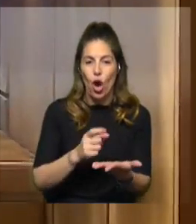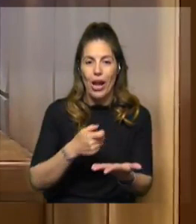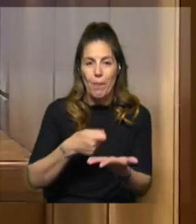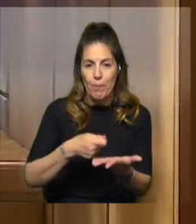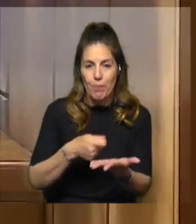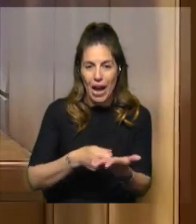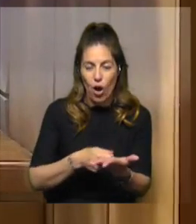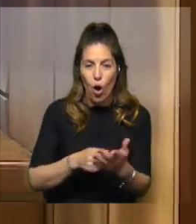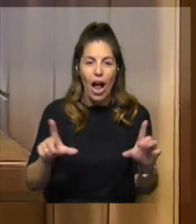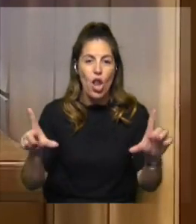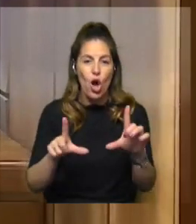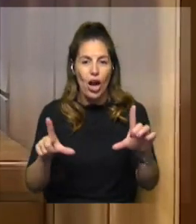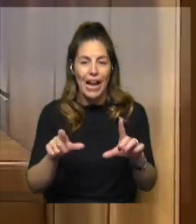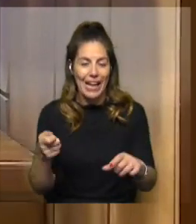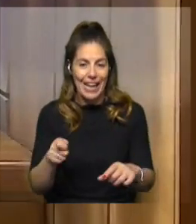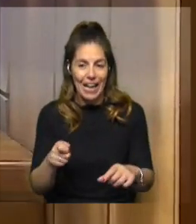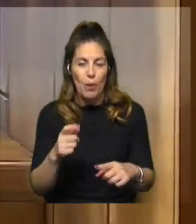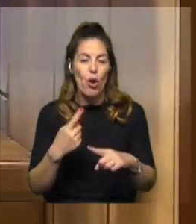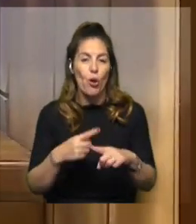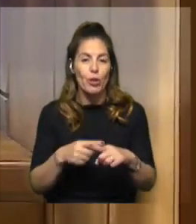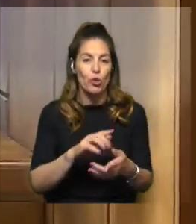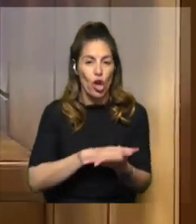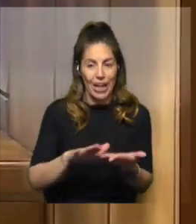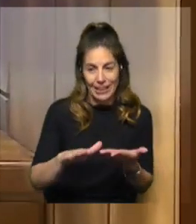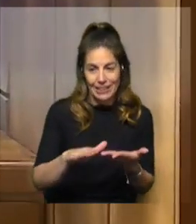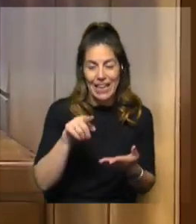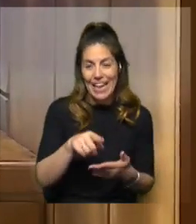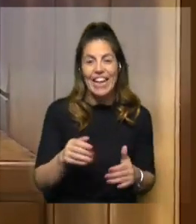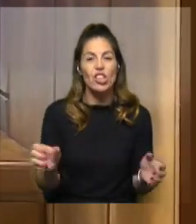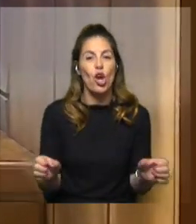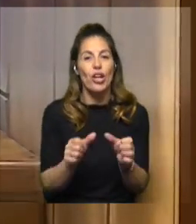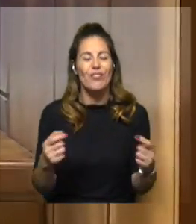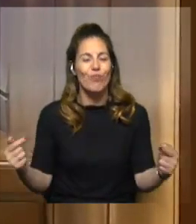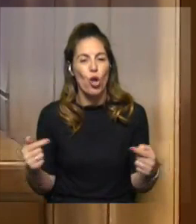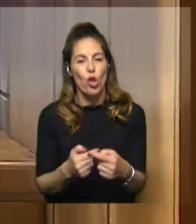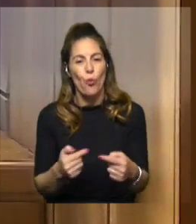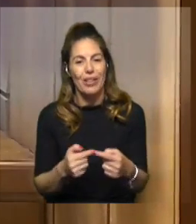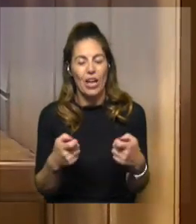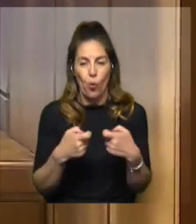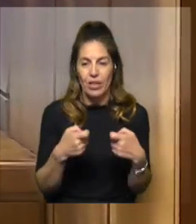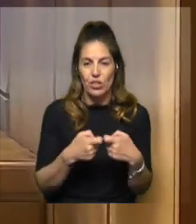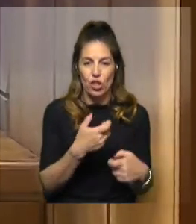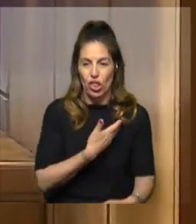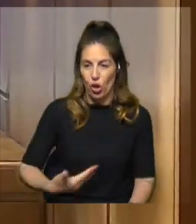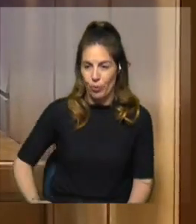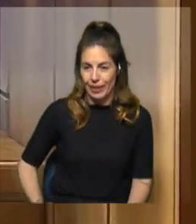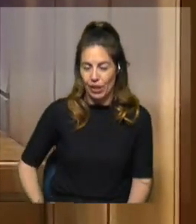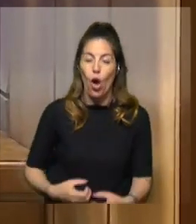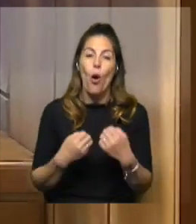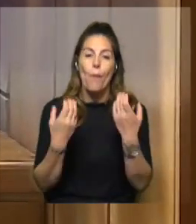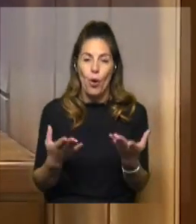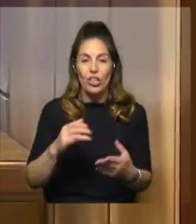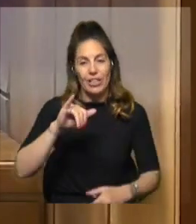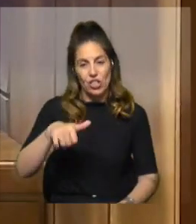resarcimiento a los canales de aire por los minutos gratis. Esto generó una controversia en la coalición de gobierno, porque